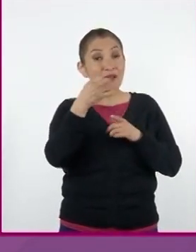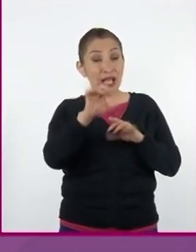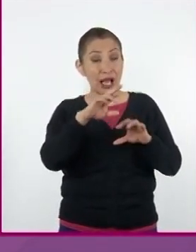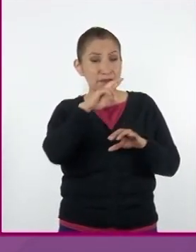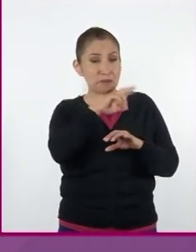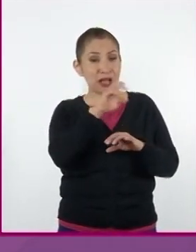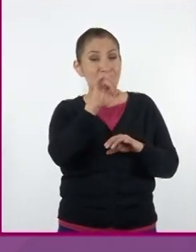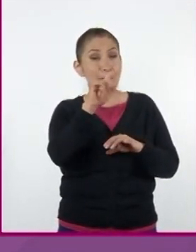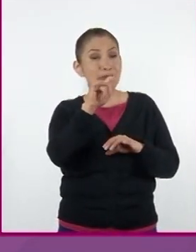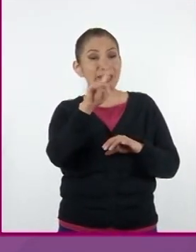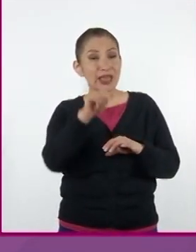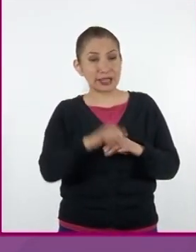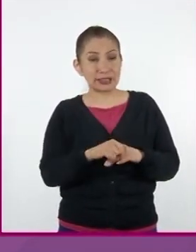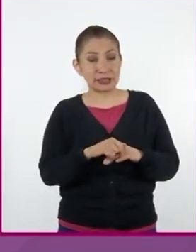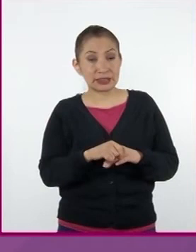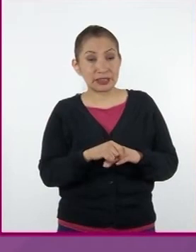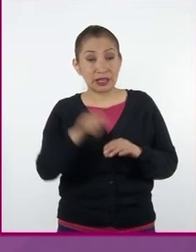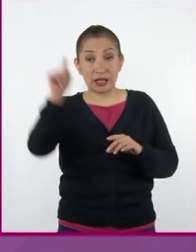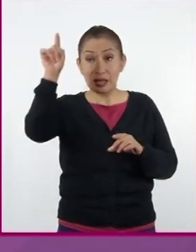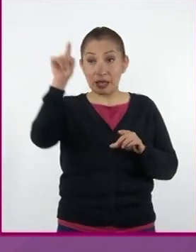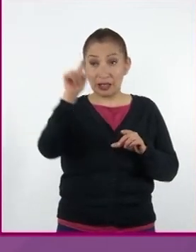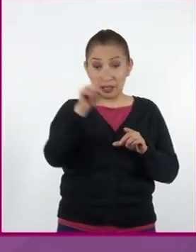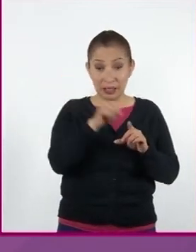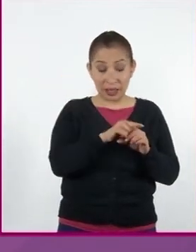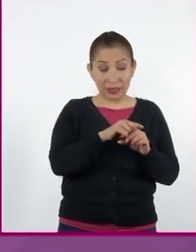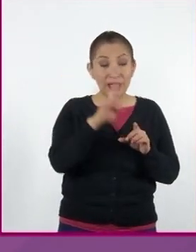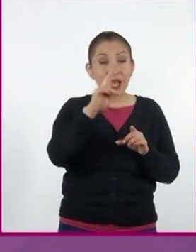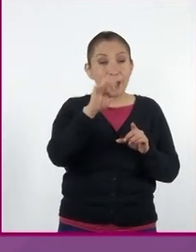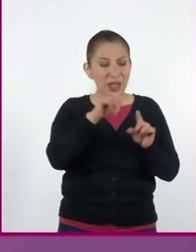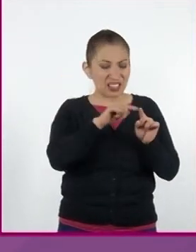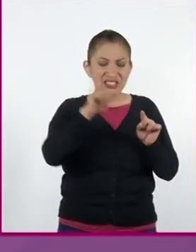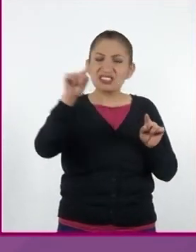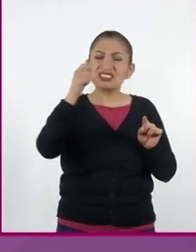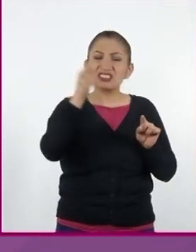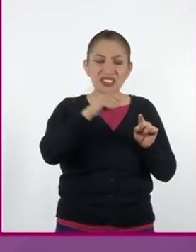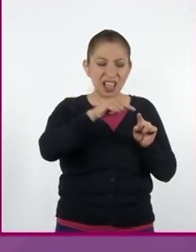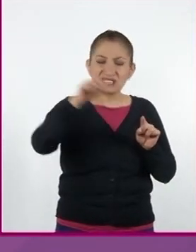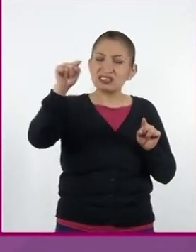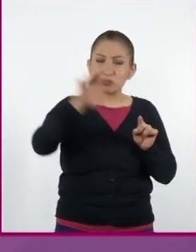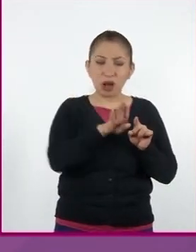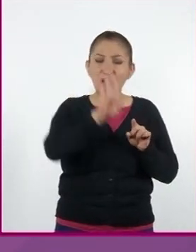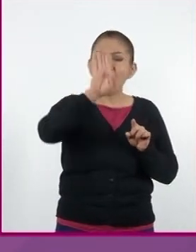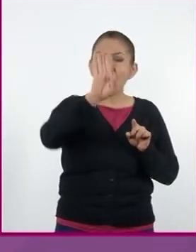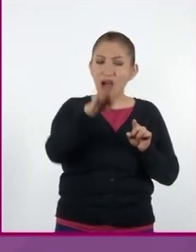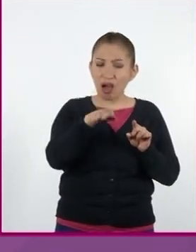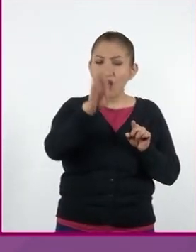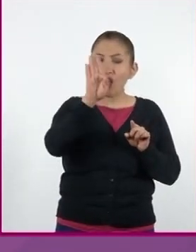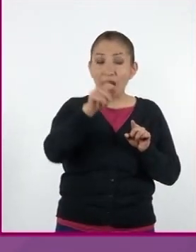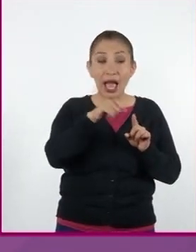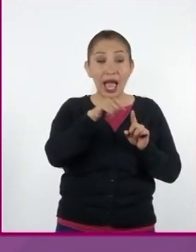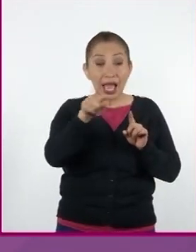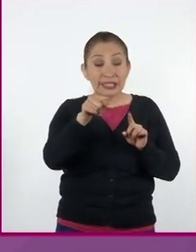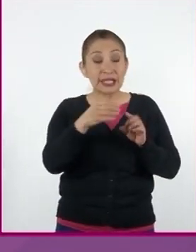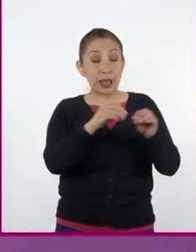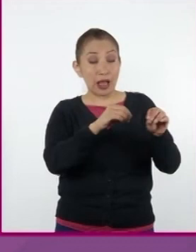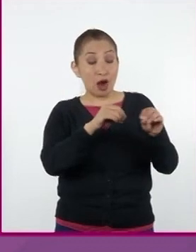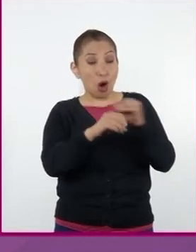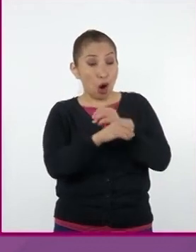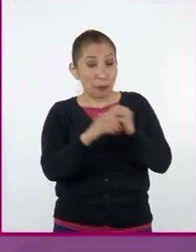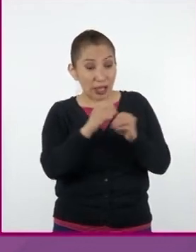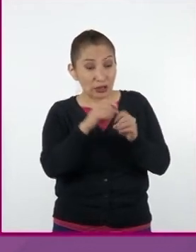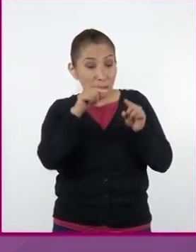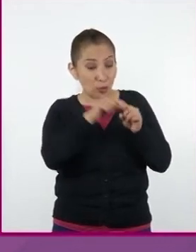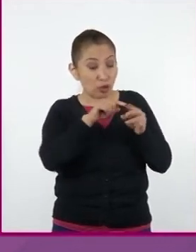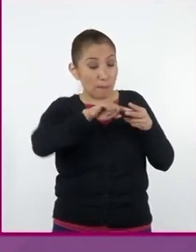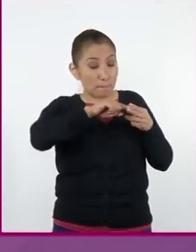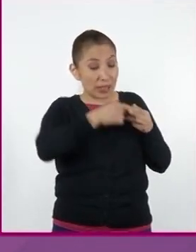rapidez? La pendiente de una gráfica de rapidez representa nada más y nada menos que el desplazamiento del móvil con respecto a